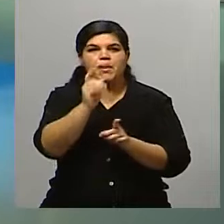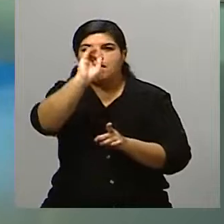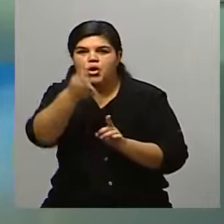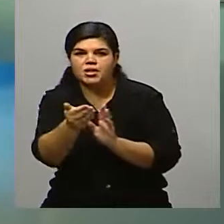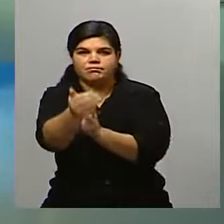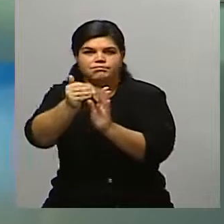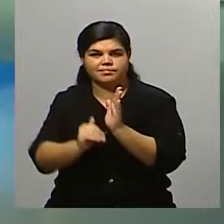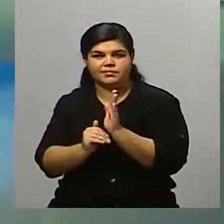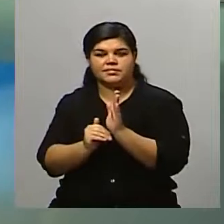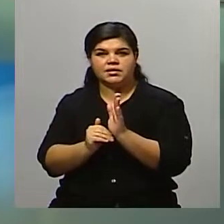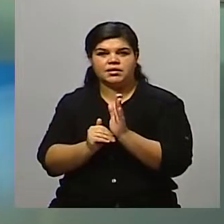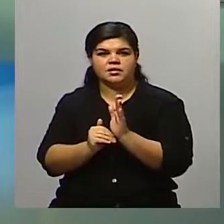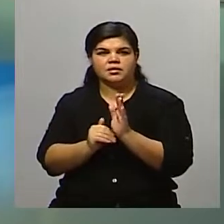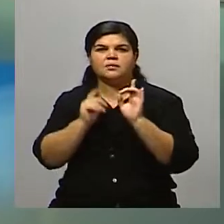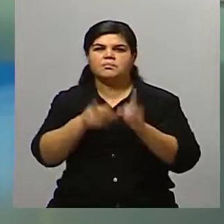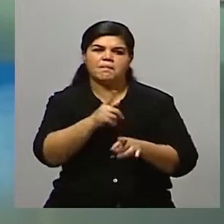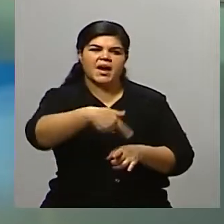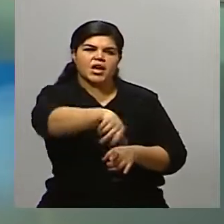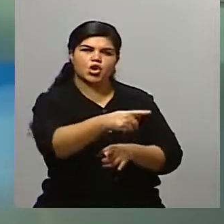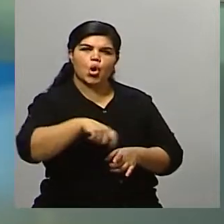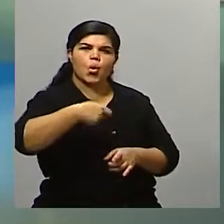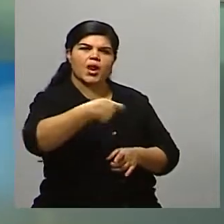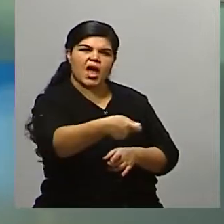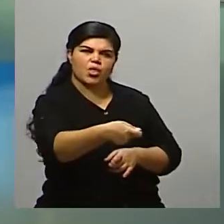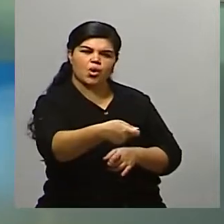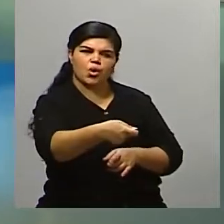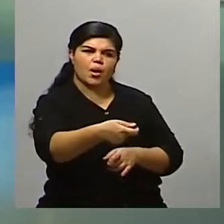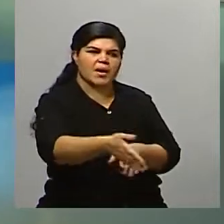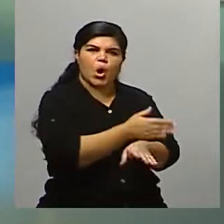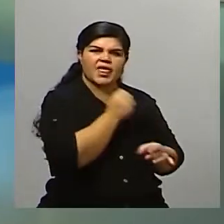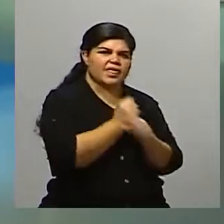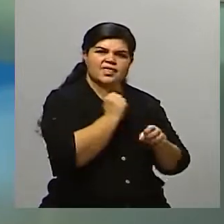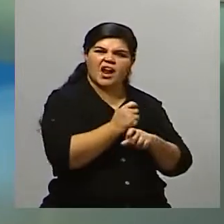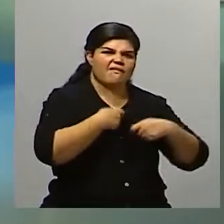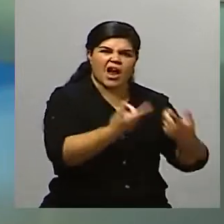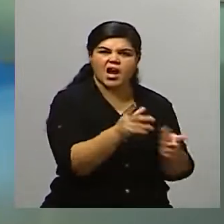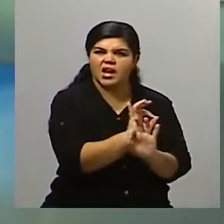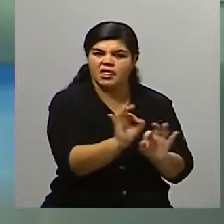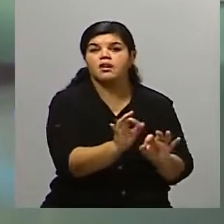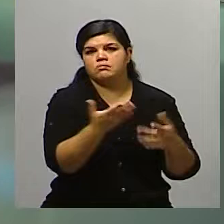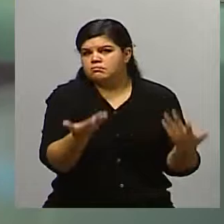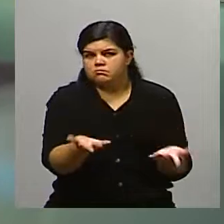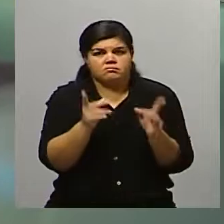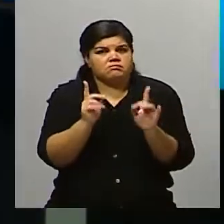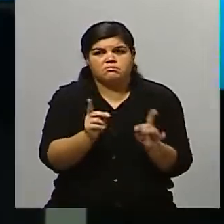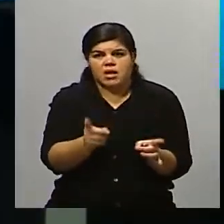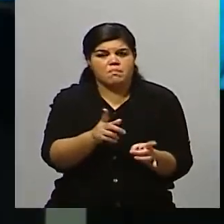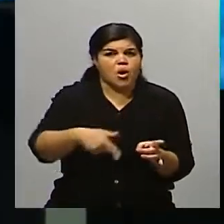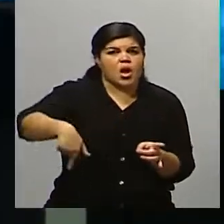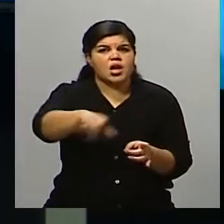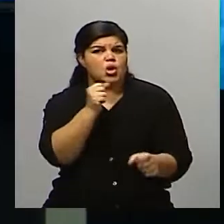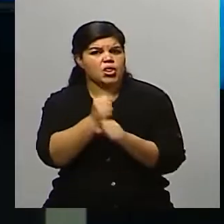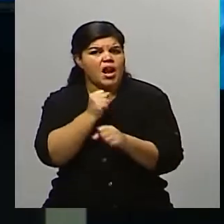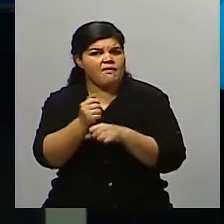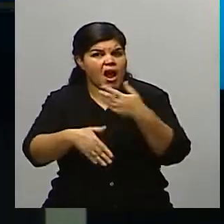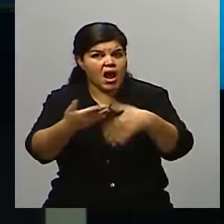se jubiló sin aportar, hasta un jubilado cuando va y compra ya jubilado, Ya está aportando. está aportando cuando va a comprar leche. Enseguida nos vamos a meter en ese